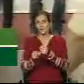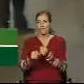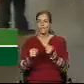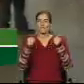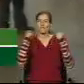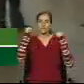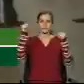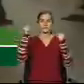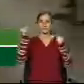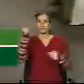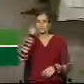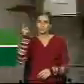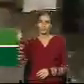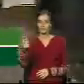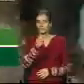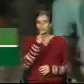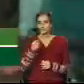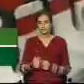el pueblo.